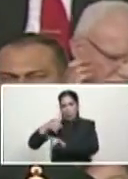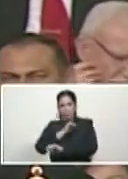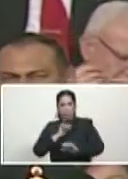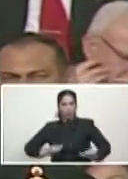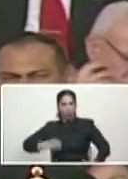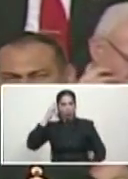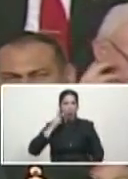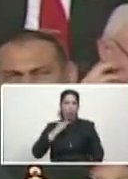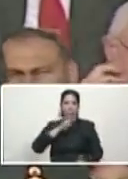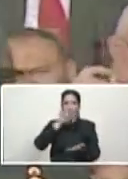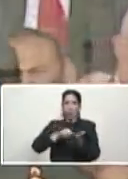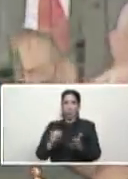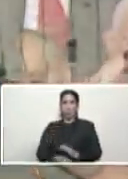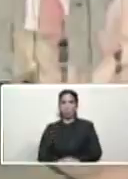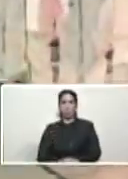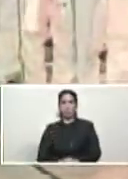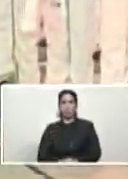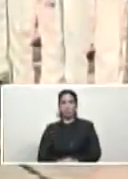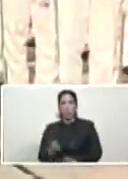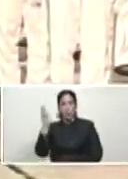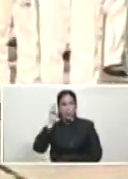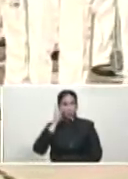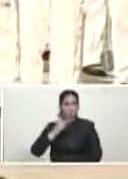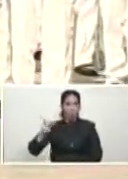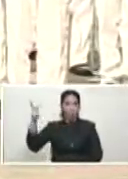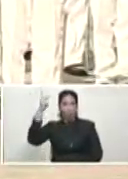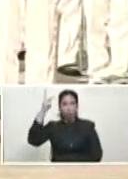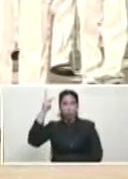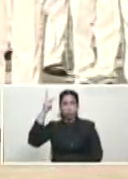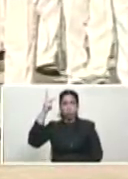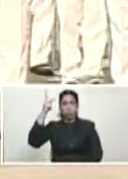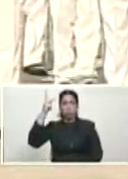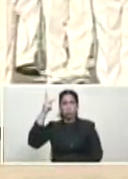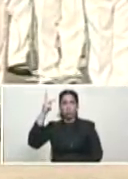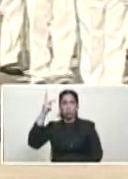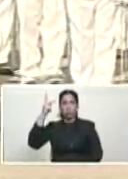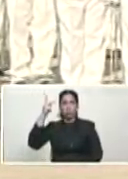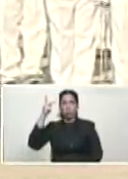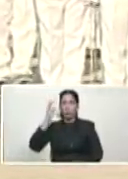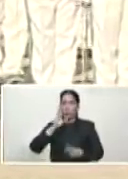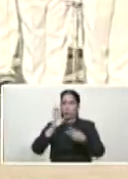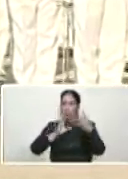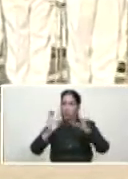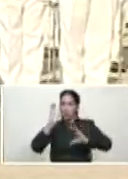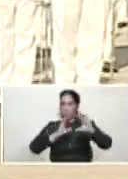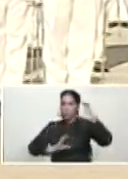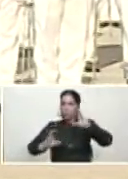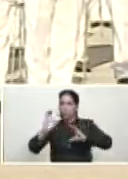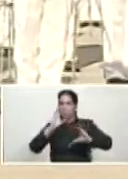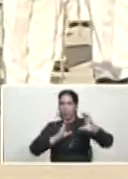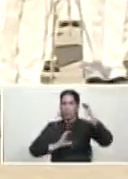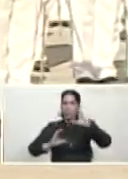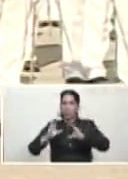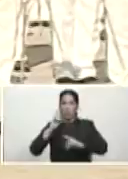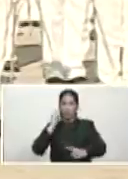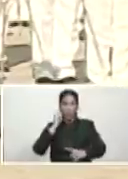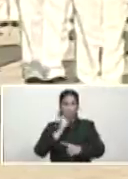Bolivariana. El profesionalismo, el carácter científico, y